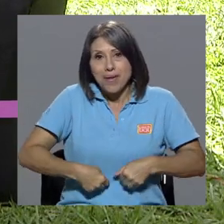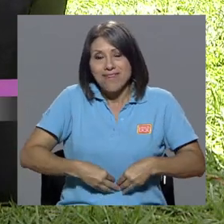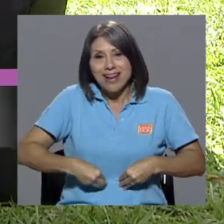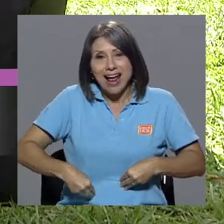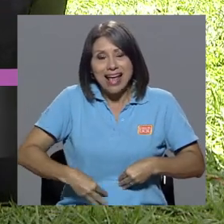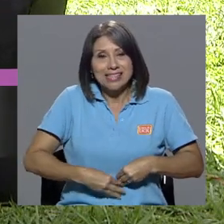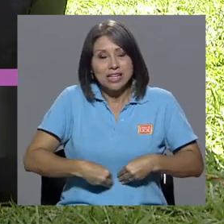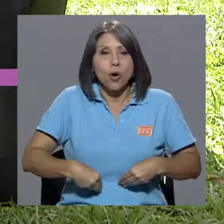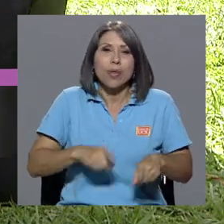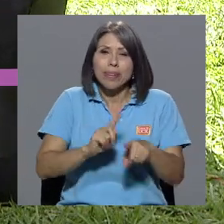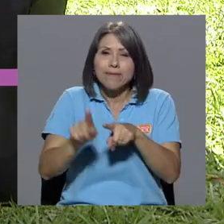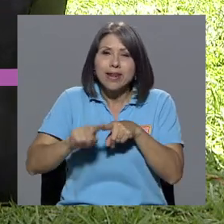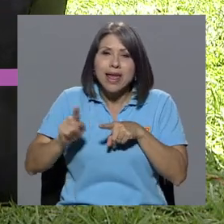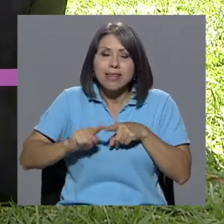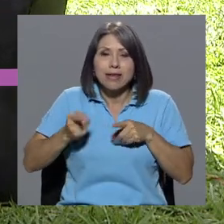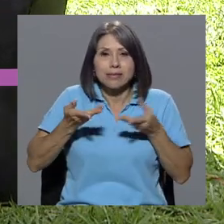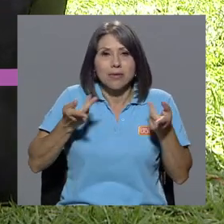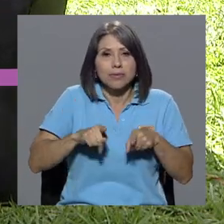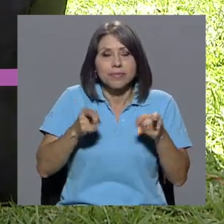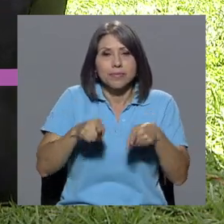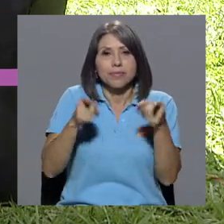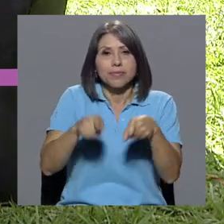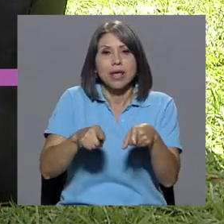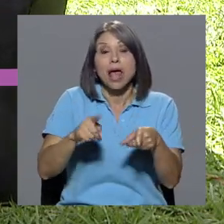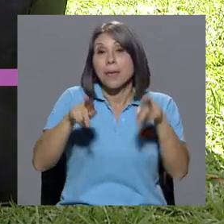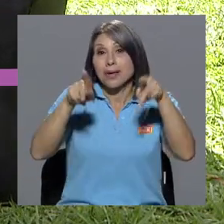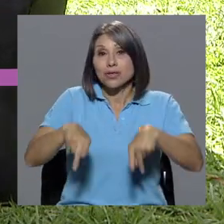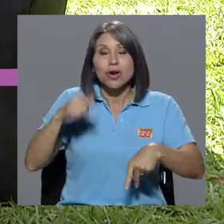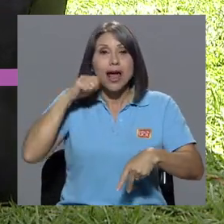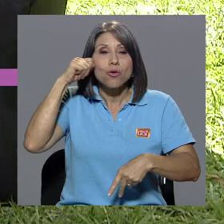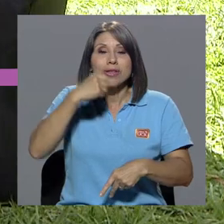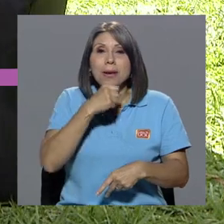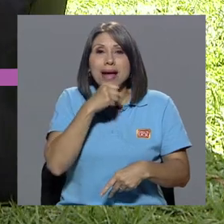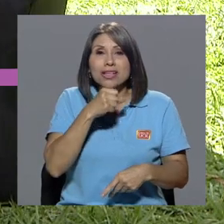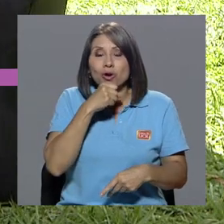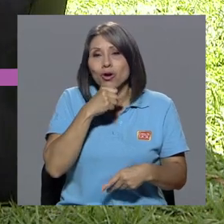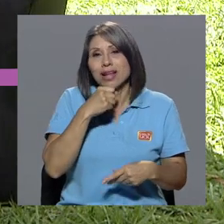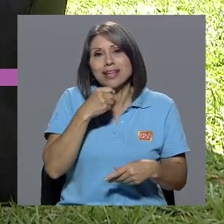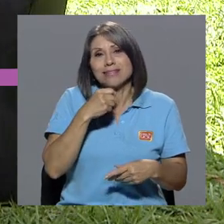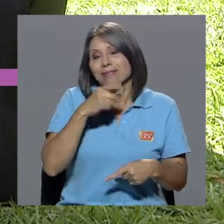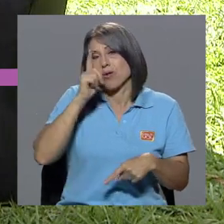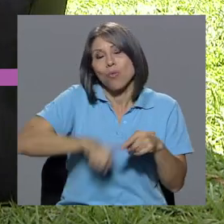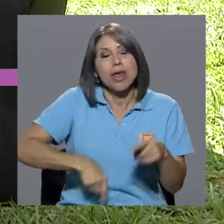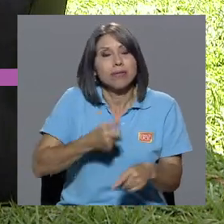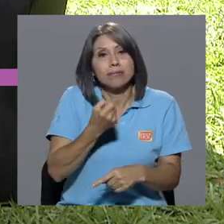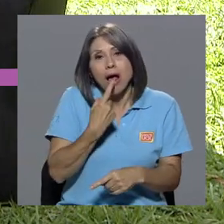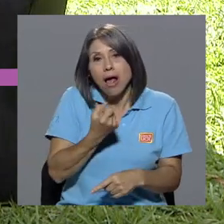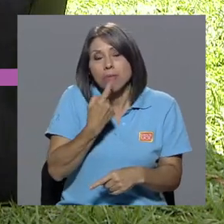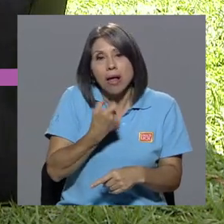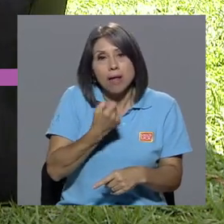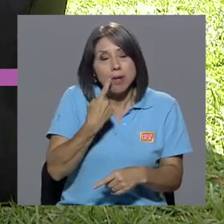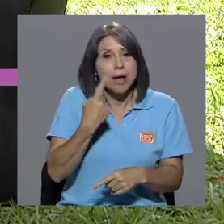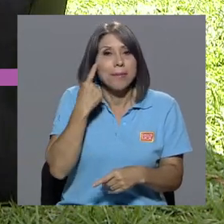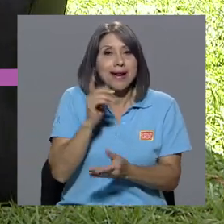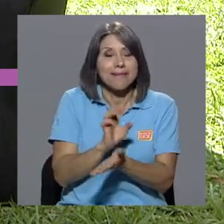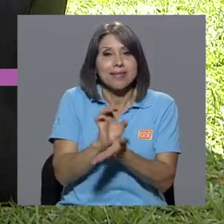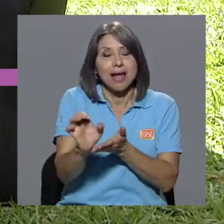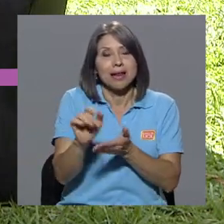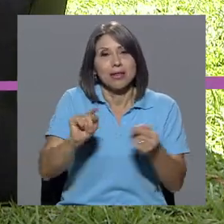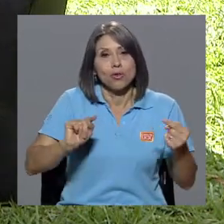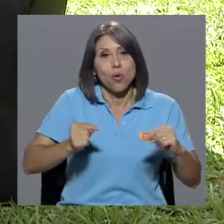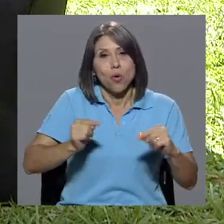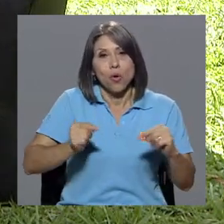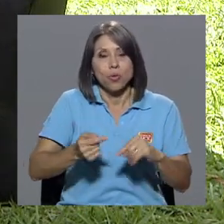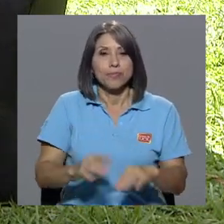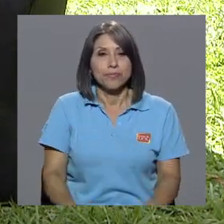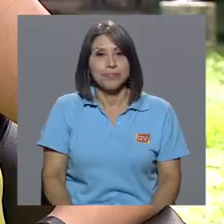también, entre muchos otros efectos. Entonces la persona adulta mayor ya se ve menos propensa a poder tomar estos medicamentos para el manejo